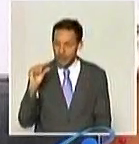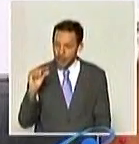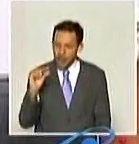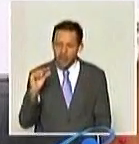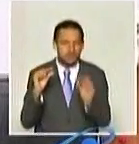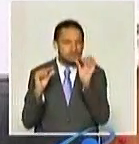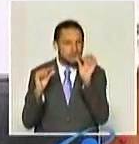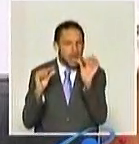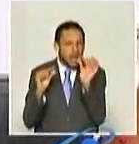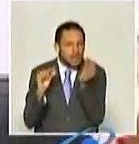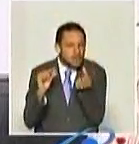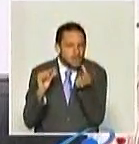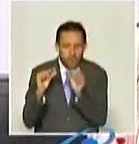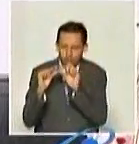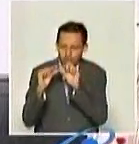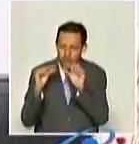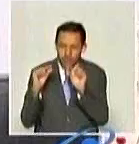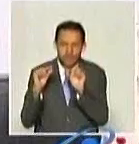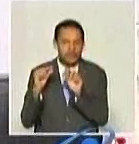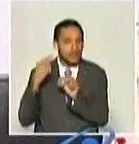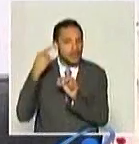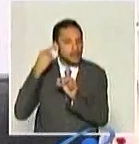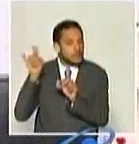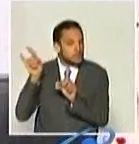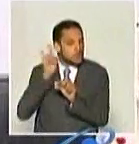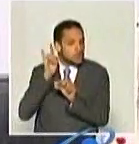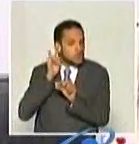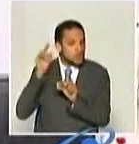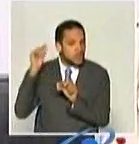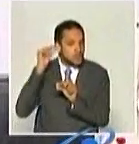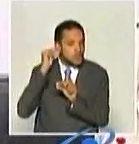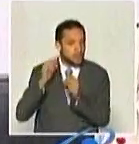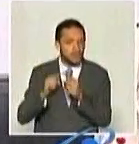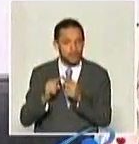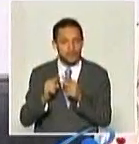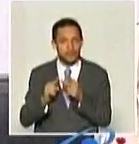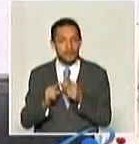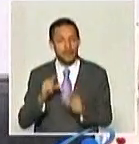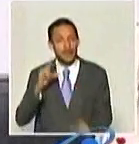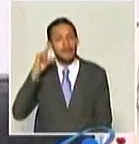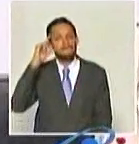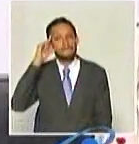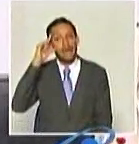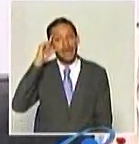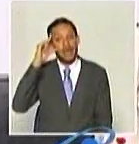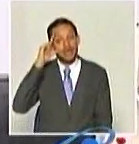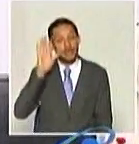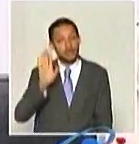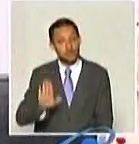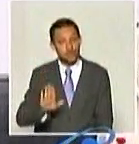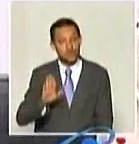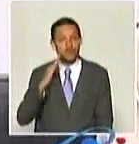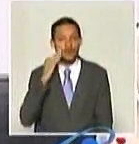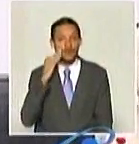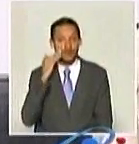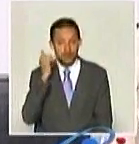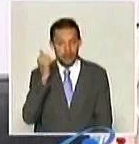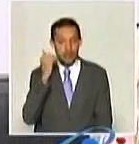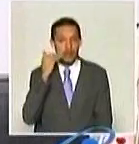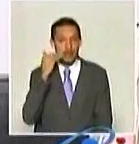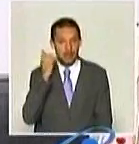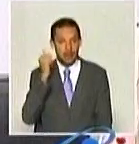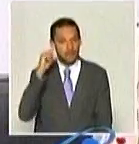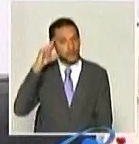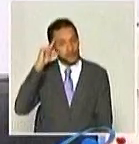pequeño catéter se puede descargar ótico, intravaginal, no hay flujo que tenga una mujer que se resista al